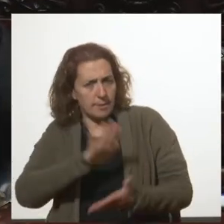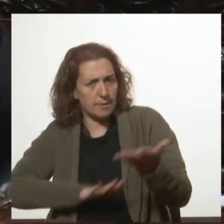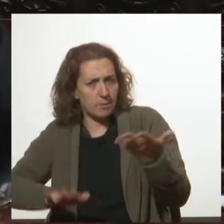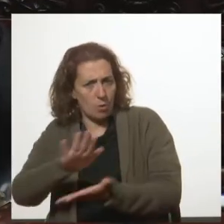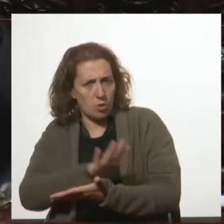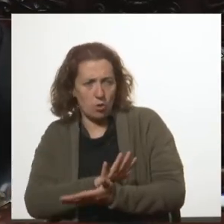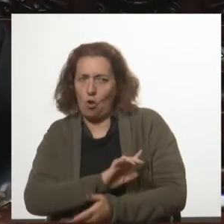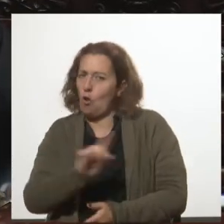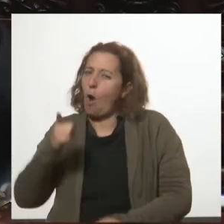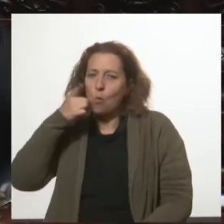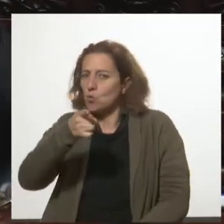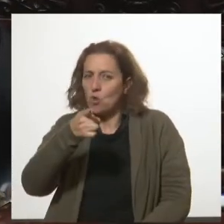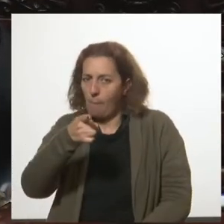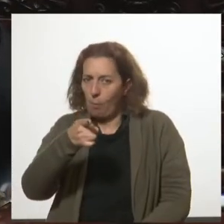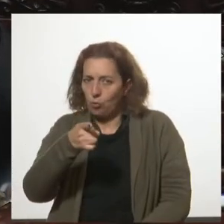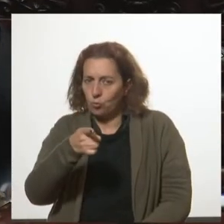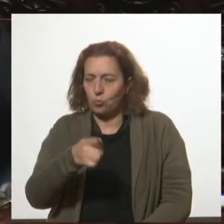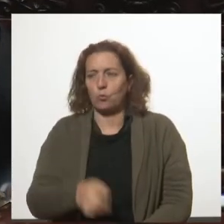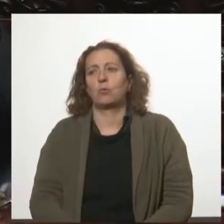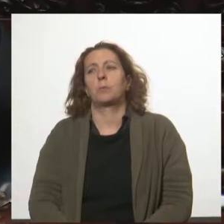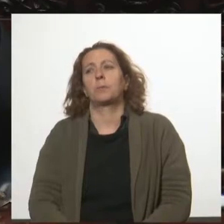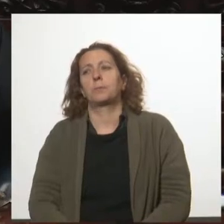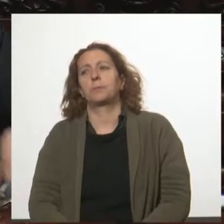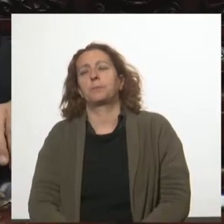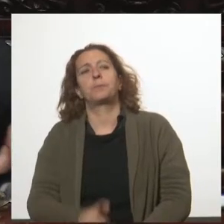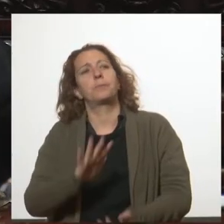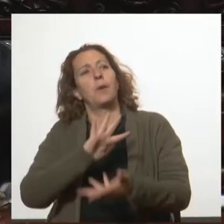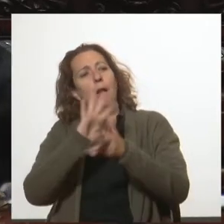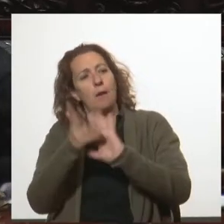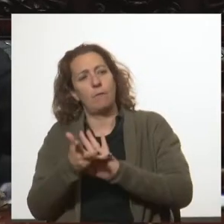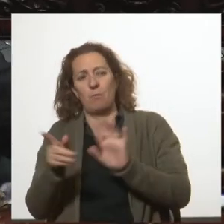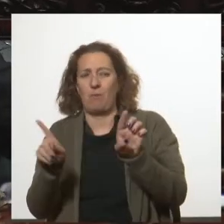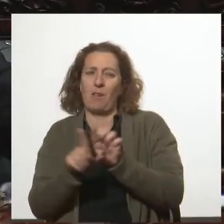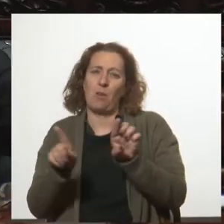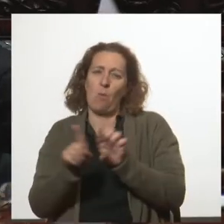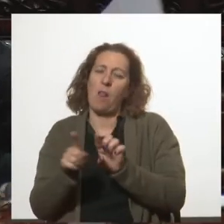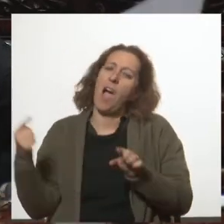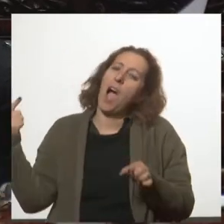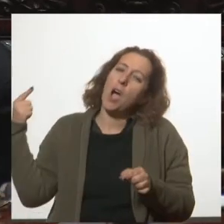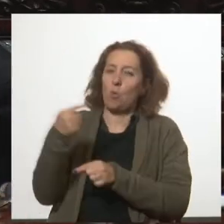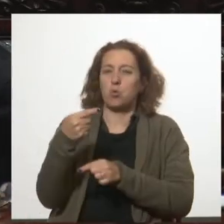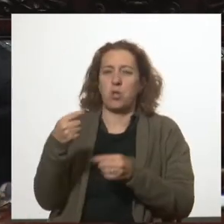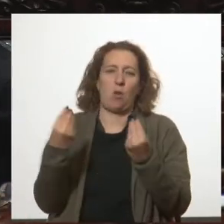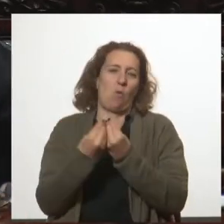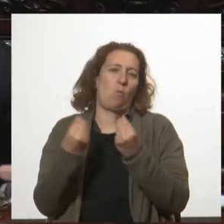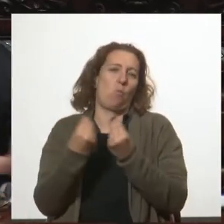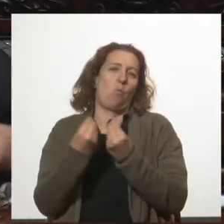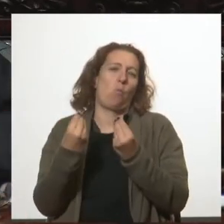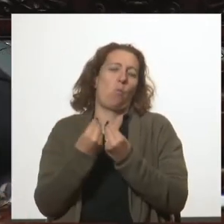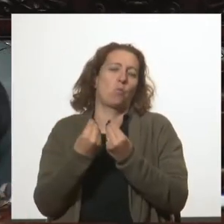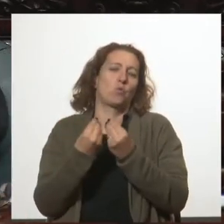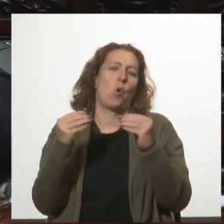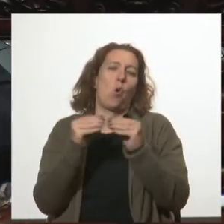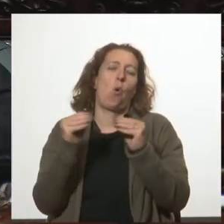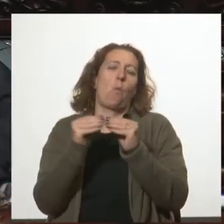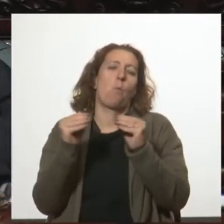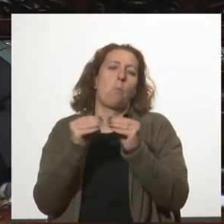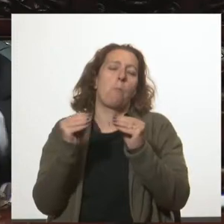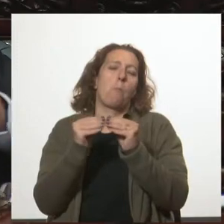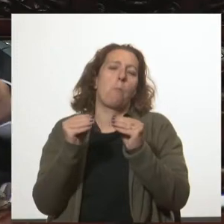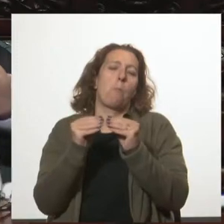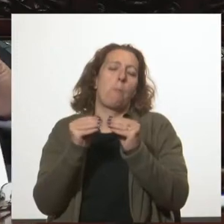no acusamos de la manera que fueron acusados en otros tiempos varios compatriotas que